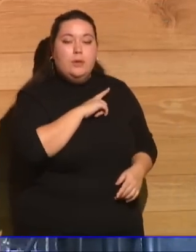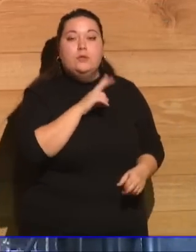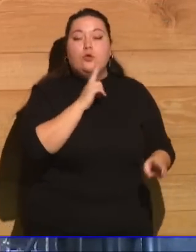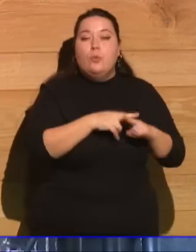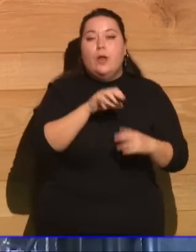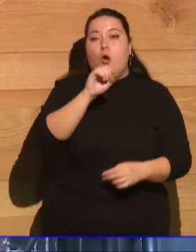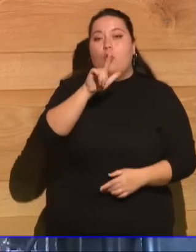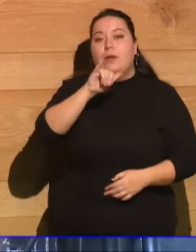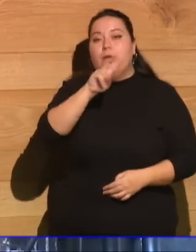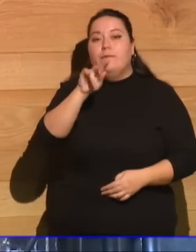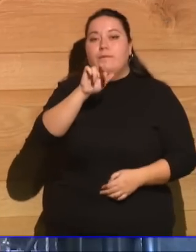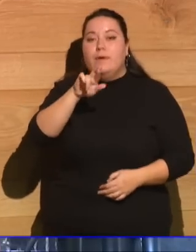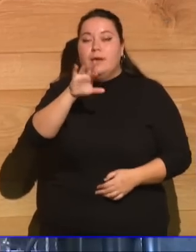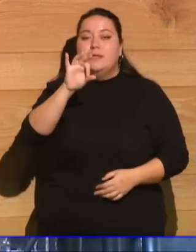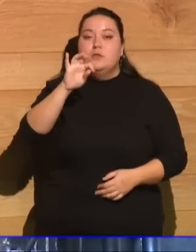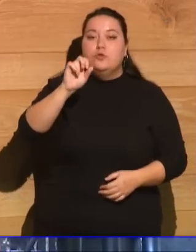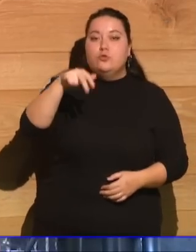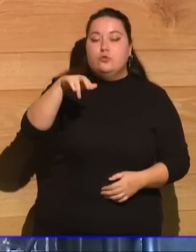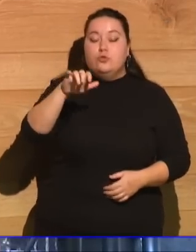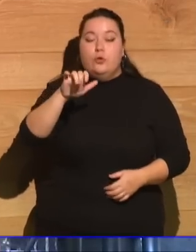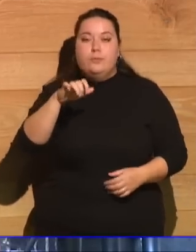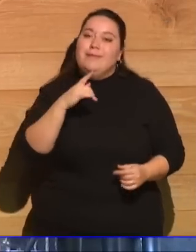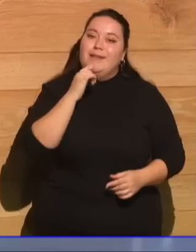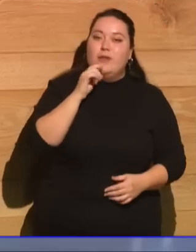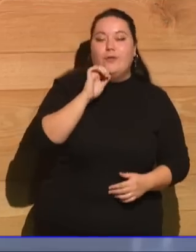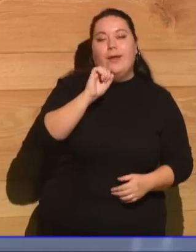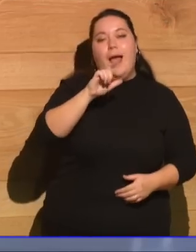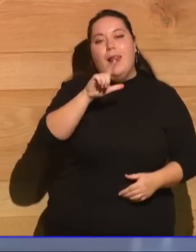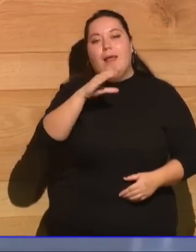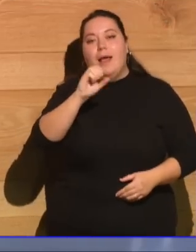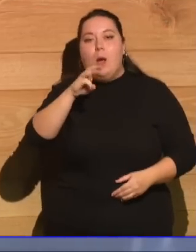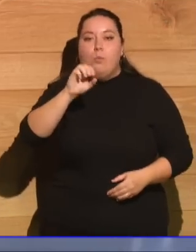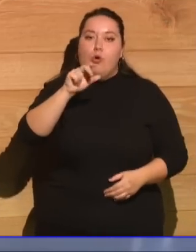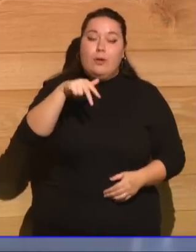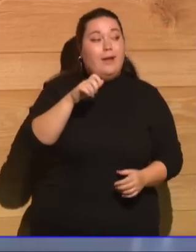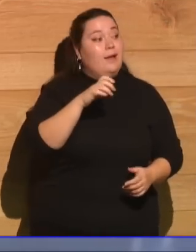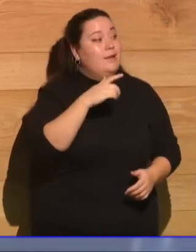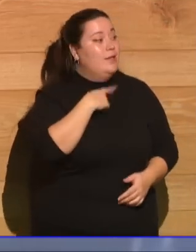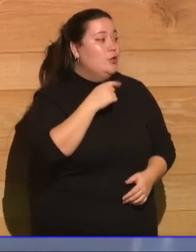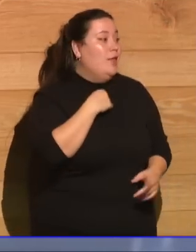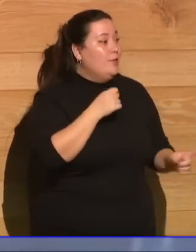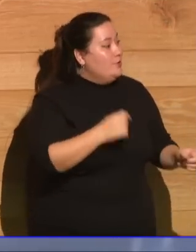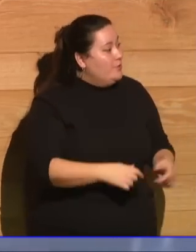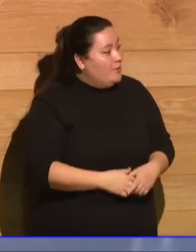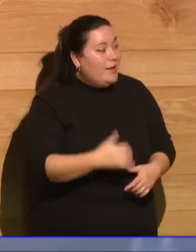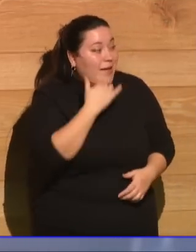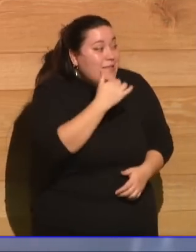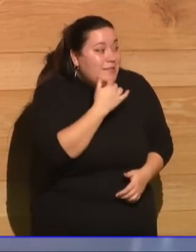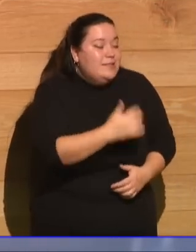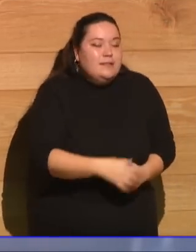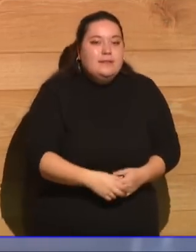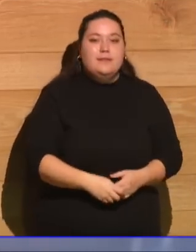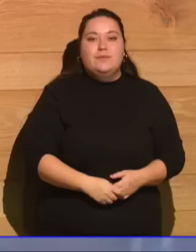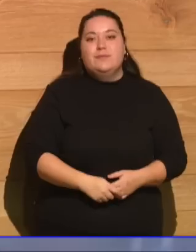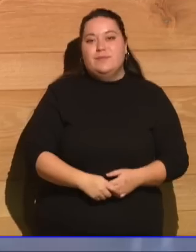Ah. nieto de Al Capone. Y Oliver Stone... Eso ha tenido casi gracia. Es verdad.